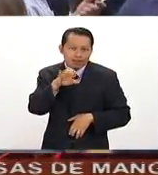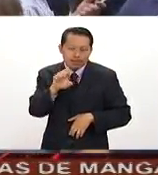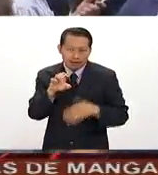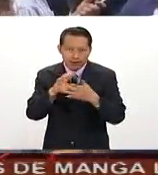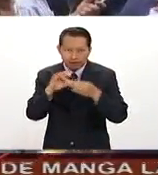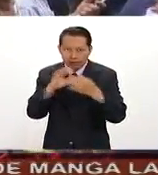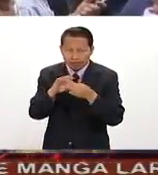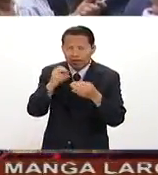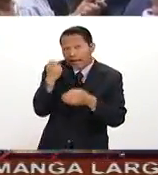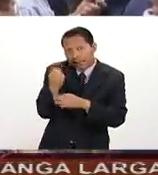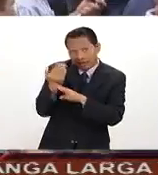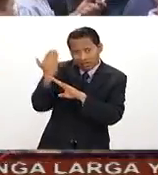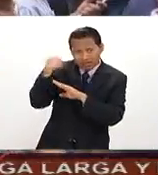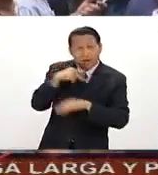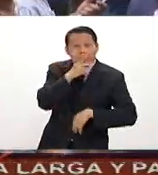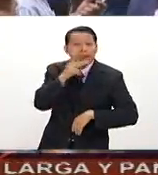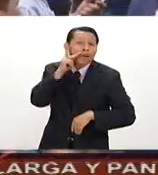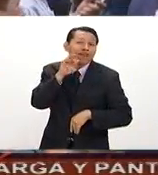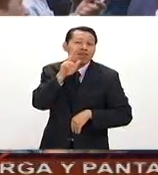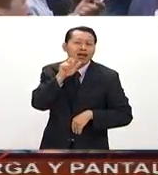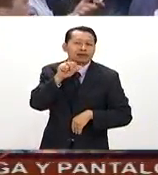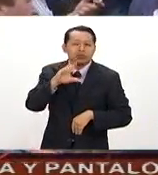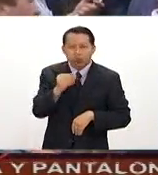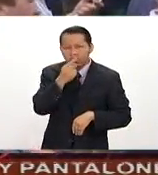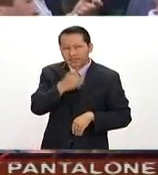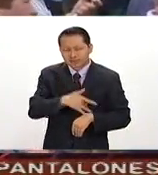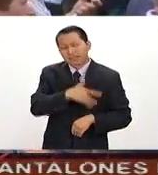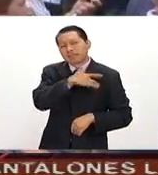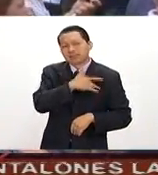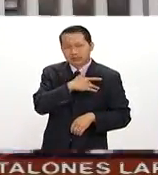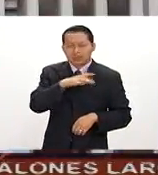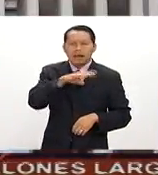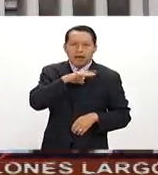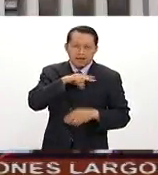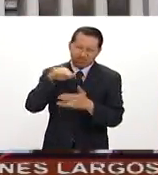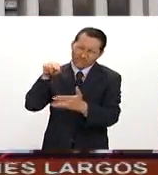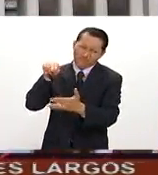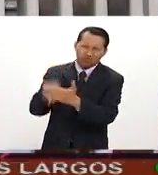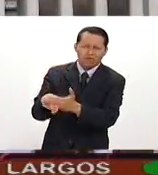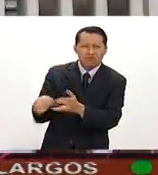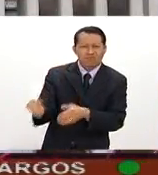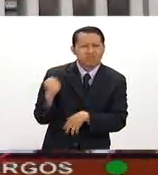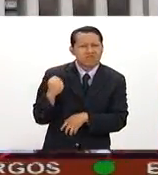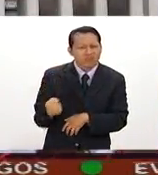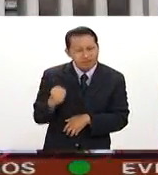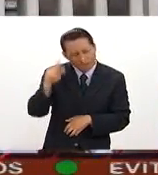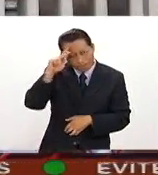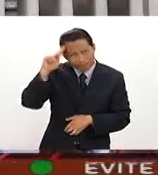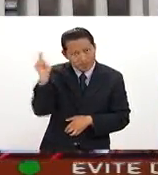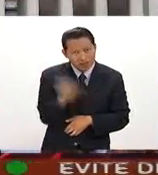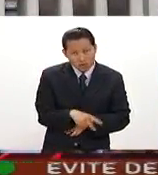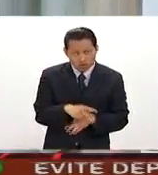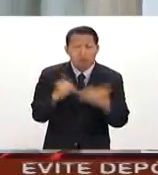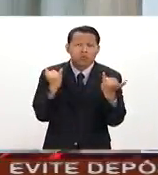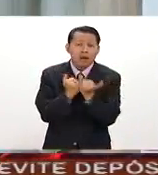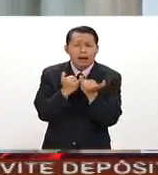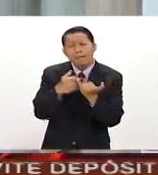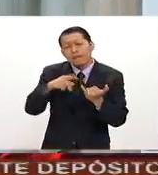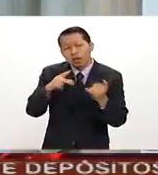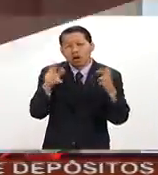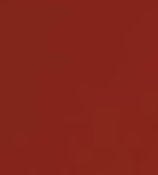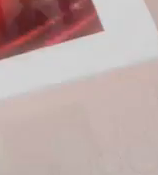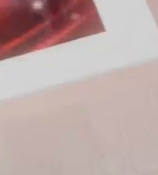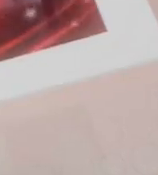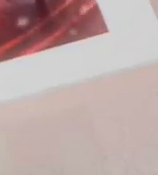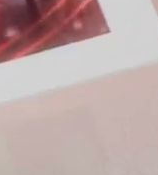ese entonces, el Papa Francisco se dijo conmocionado por la violenta muerte del sacerdote, pero rechazó hablar de una guerra de religiones.